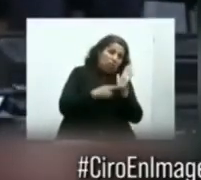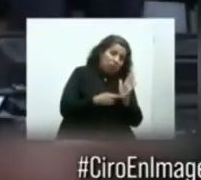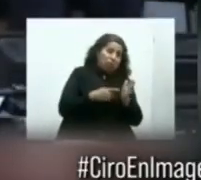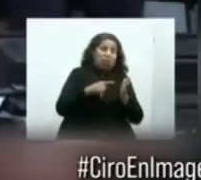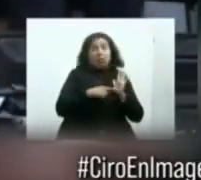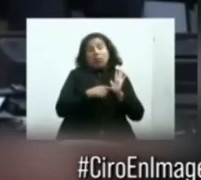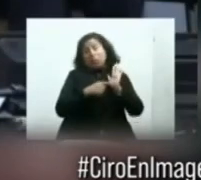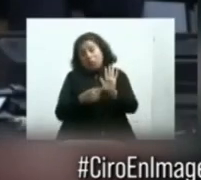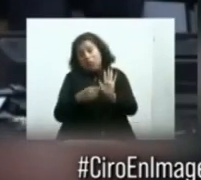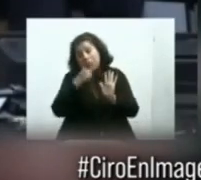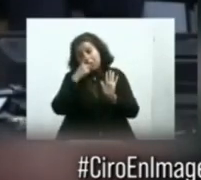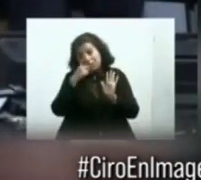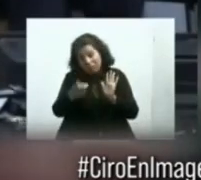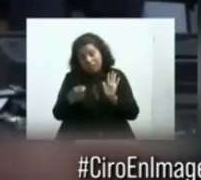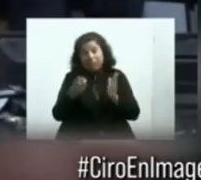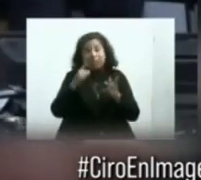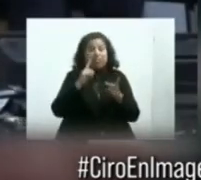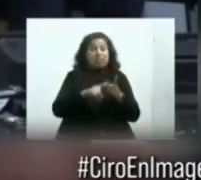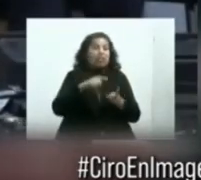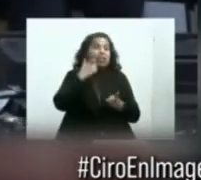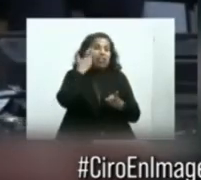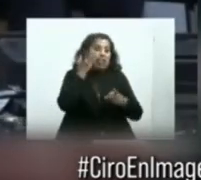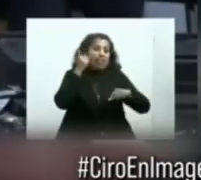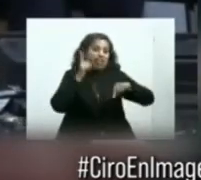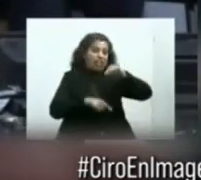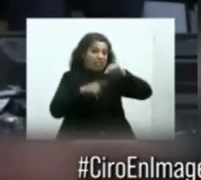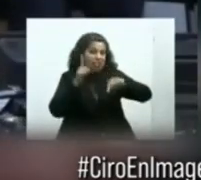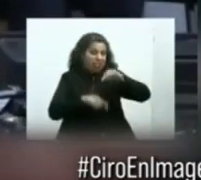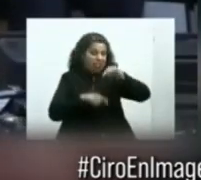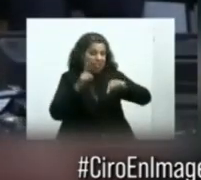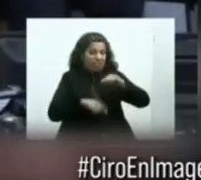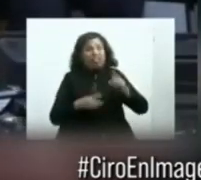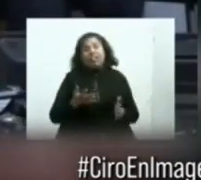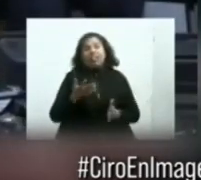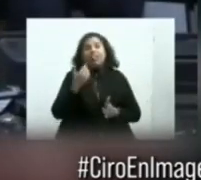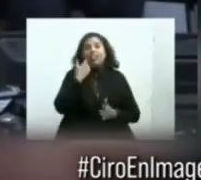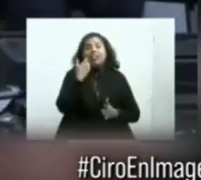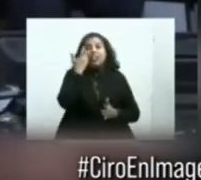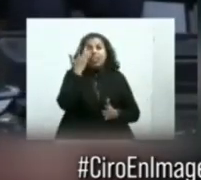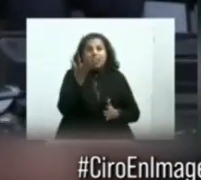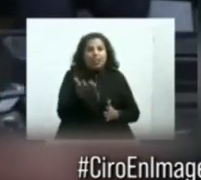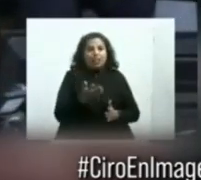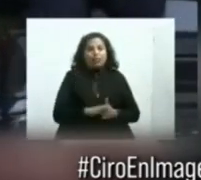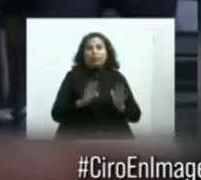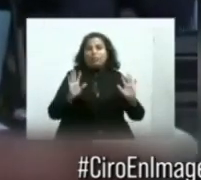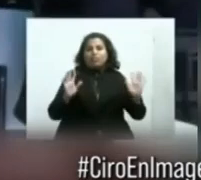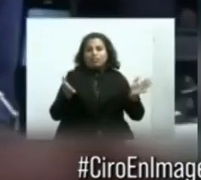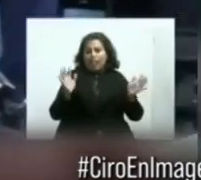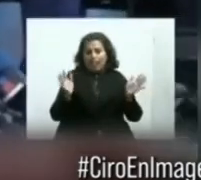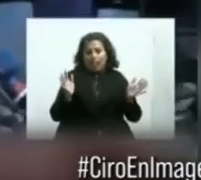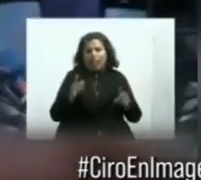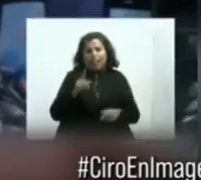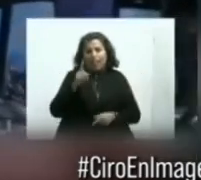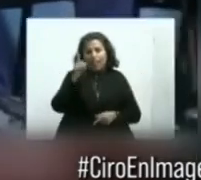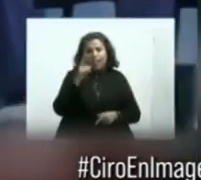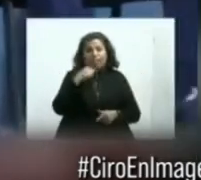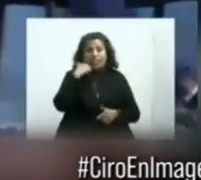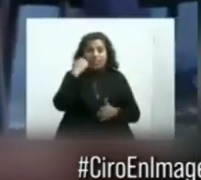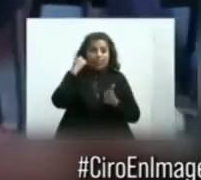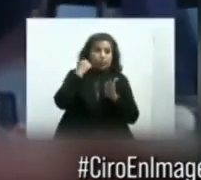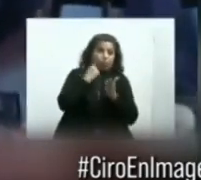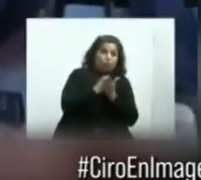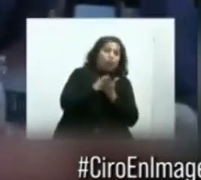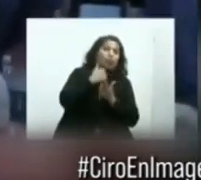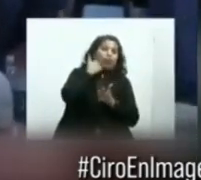precautorias, pueden querer censurarnos, ya quisieron, o más bien, ya nos exigieron